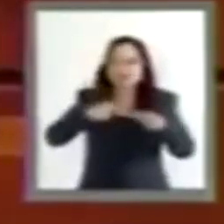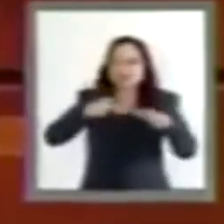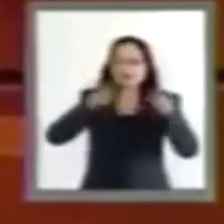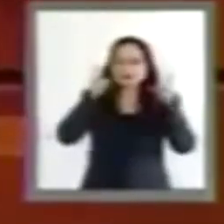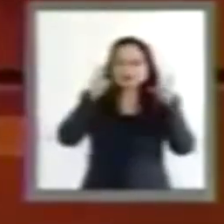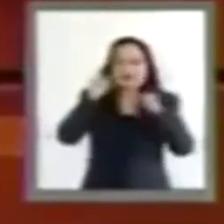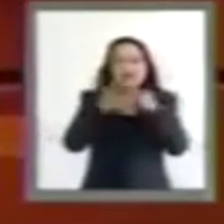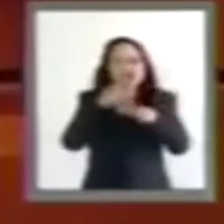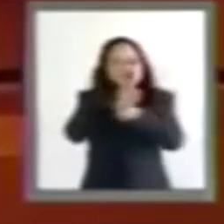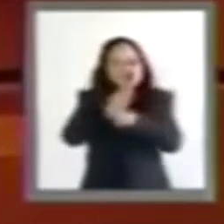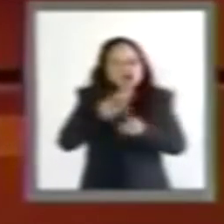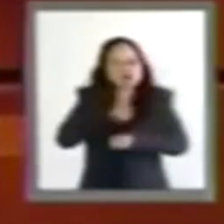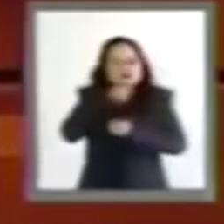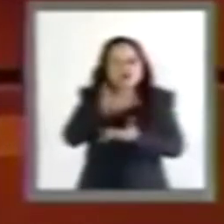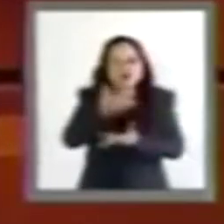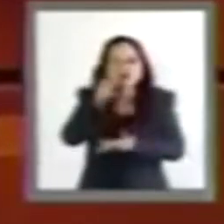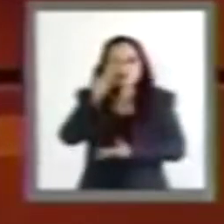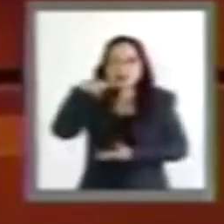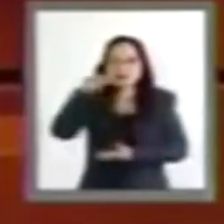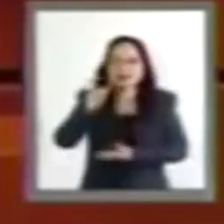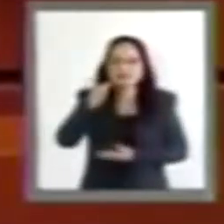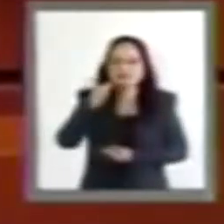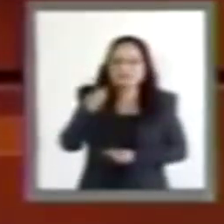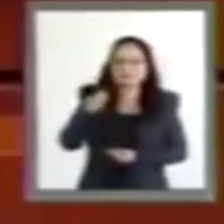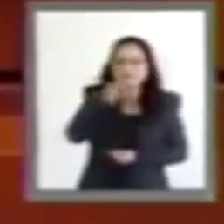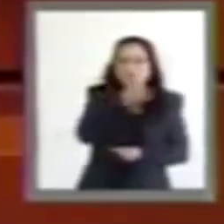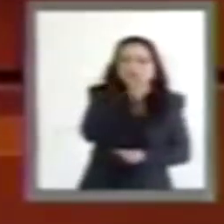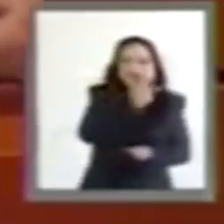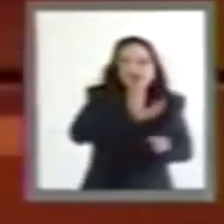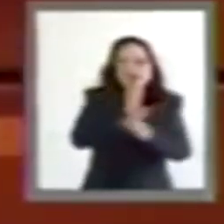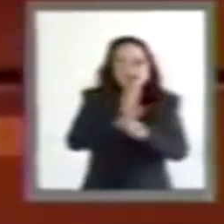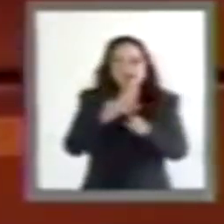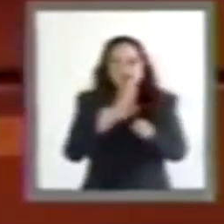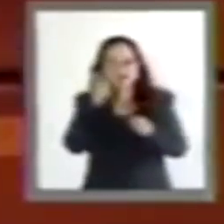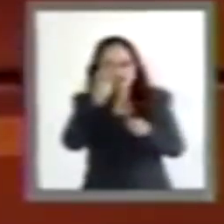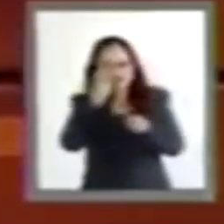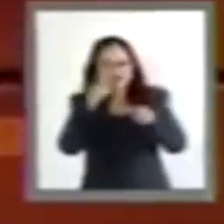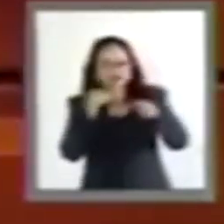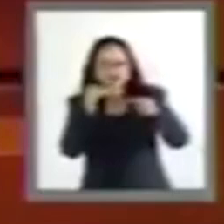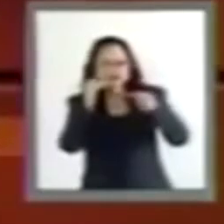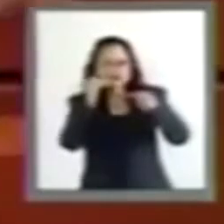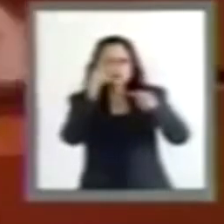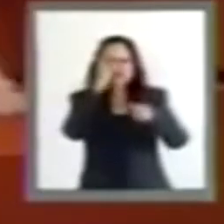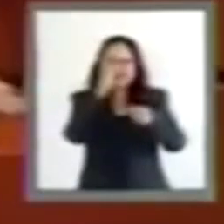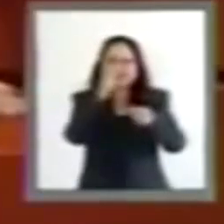compañeros, pues Peña quedaría clasificado en esos que